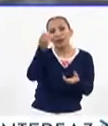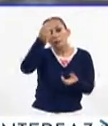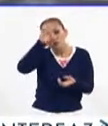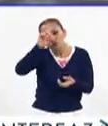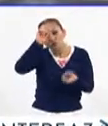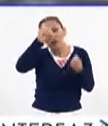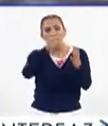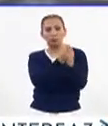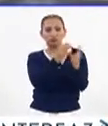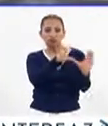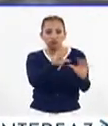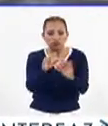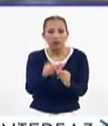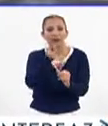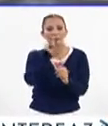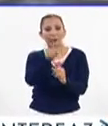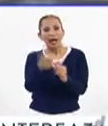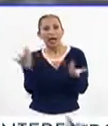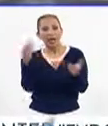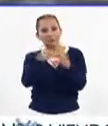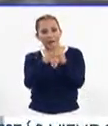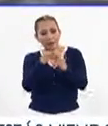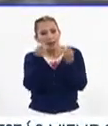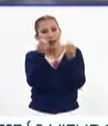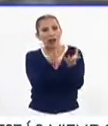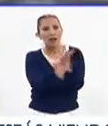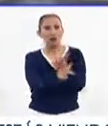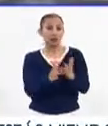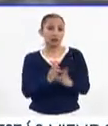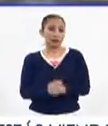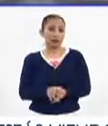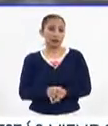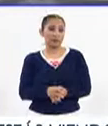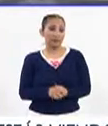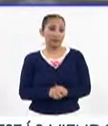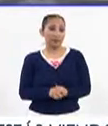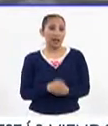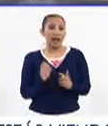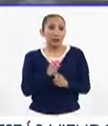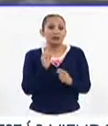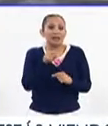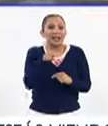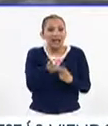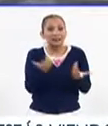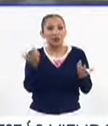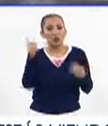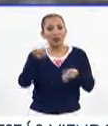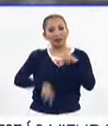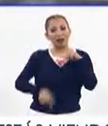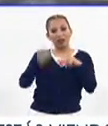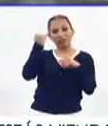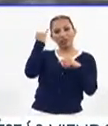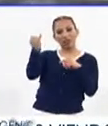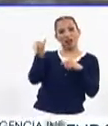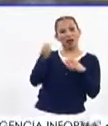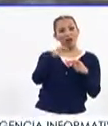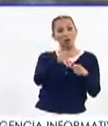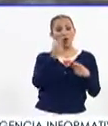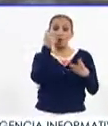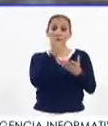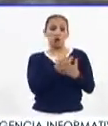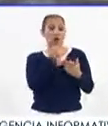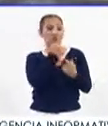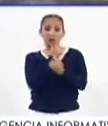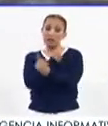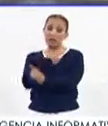también capacitación, requiere también materiales y recursos. Entonces, se trata también de romper esta visión de que solamente